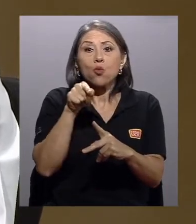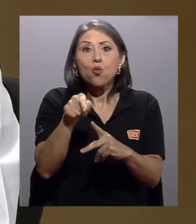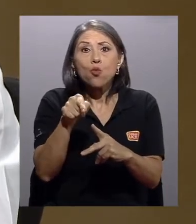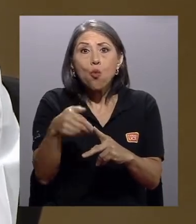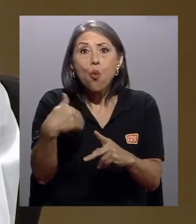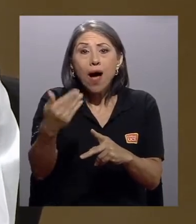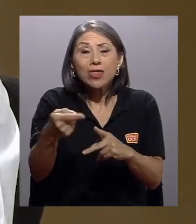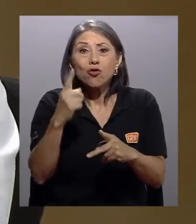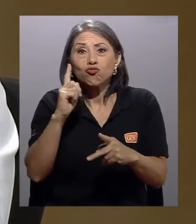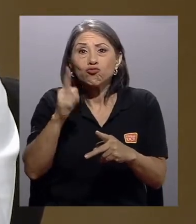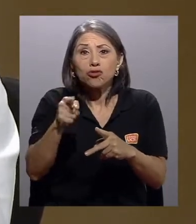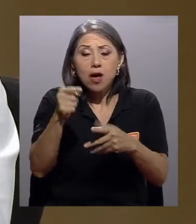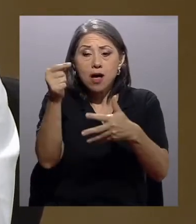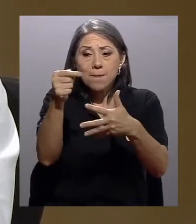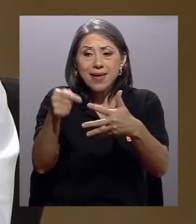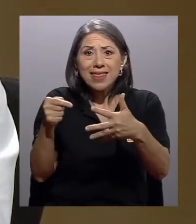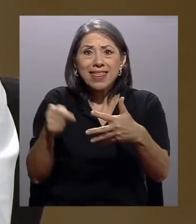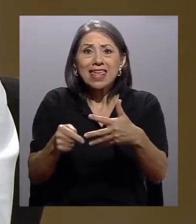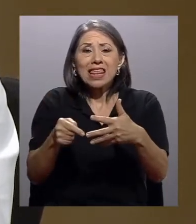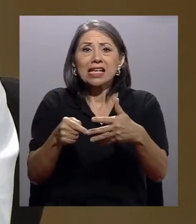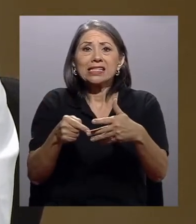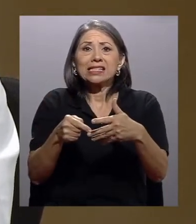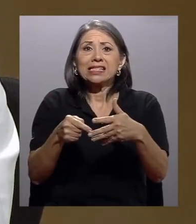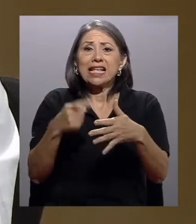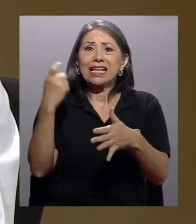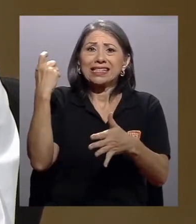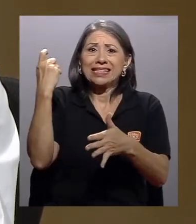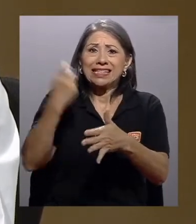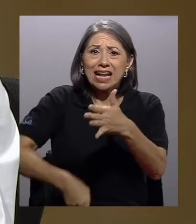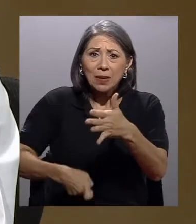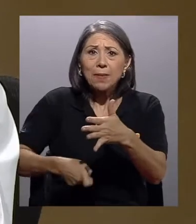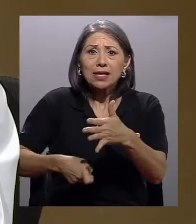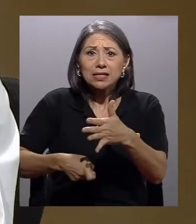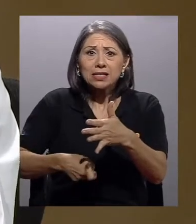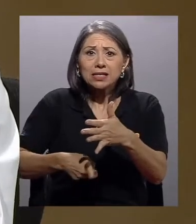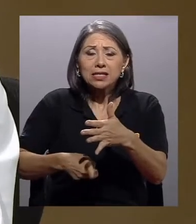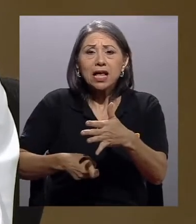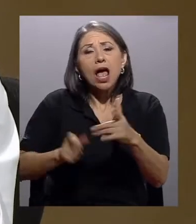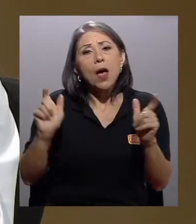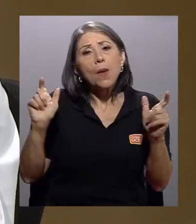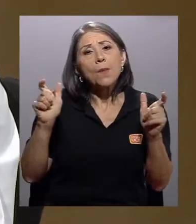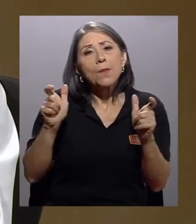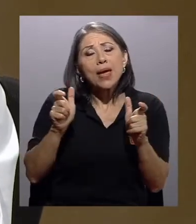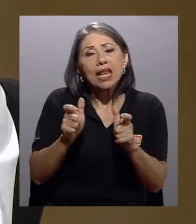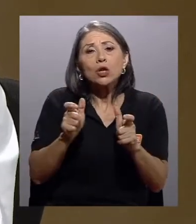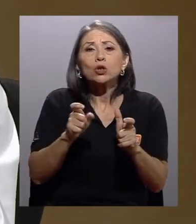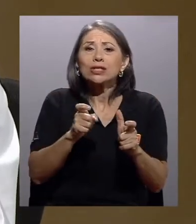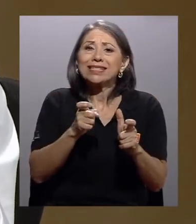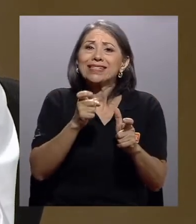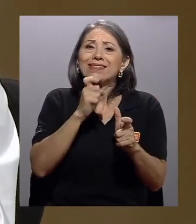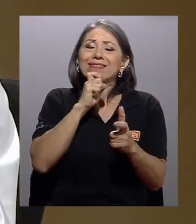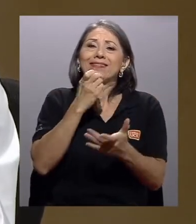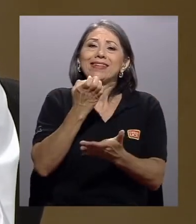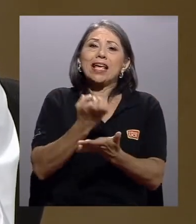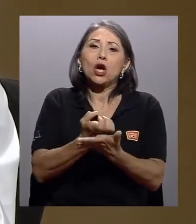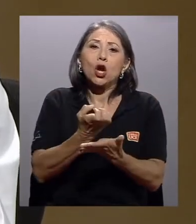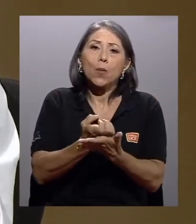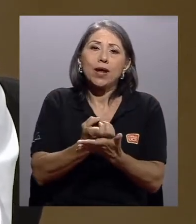medidas extremas serán menos costosas a nivel económico y